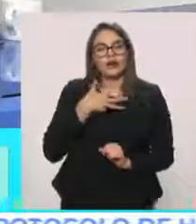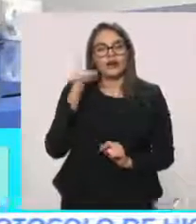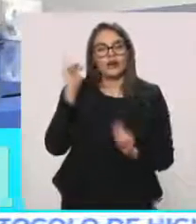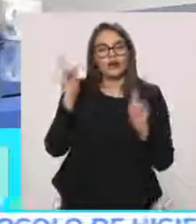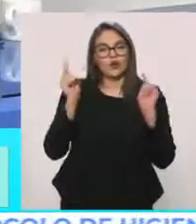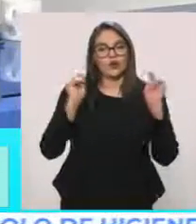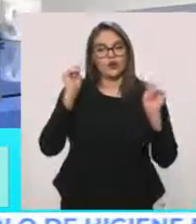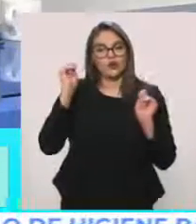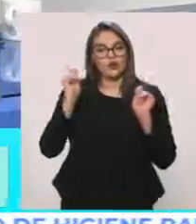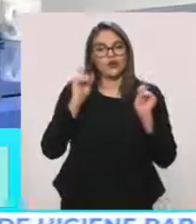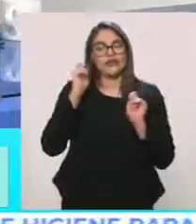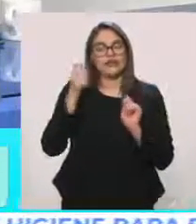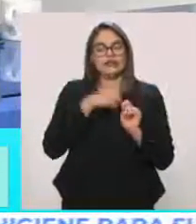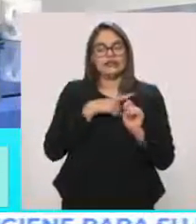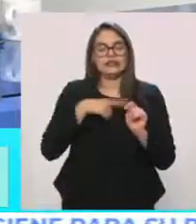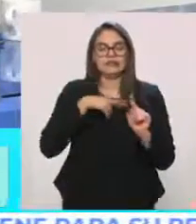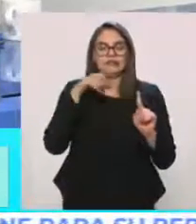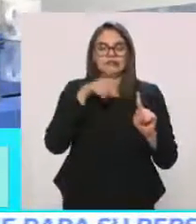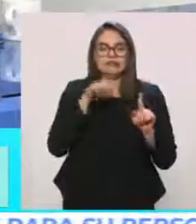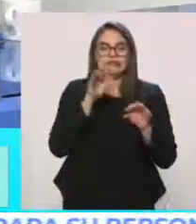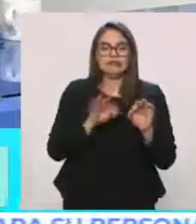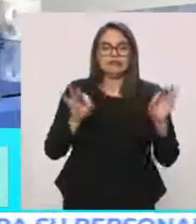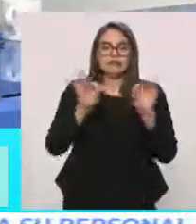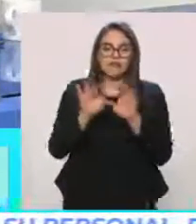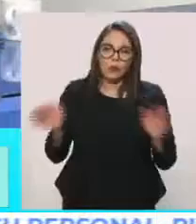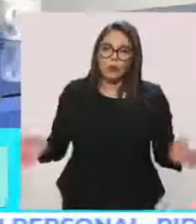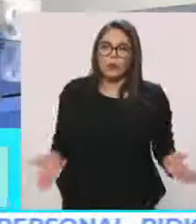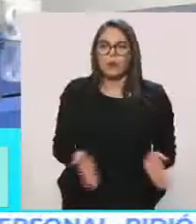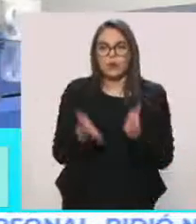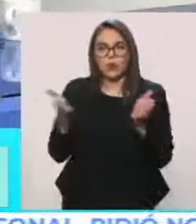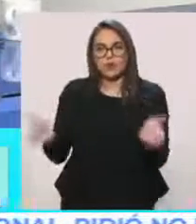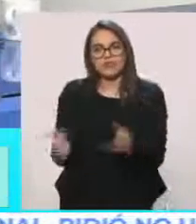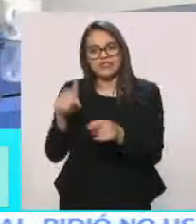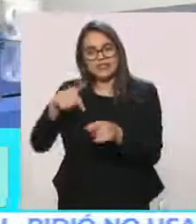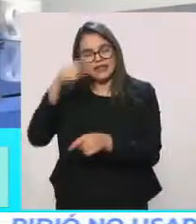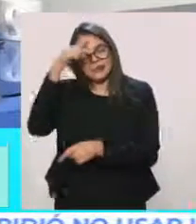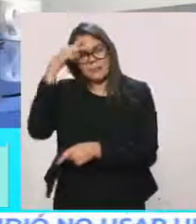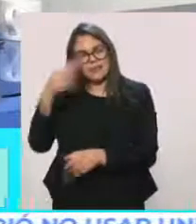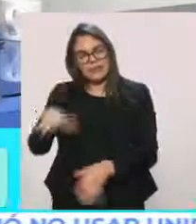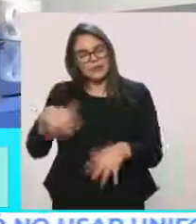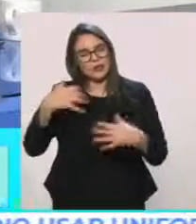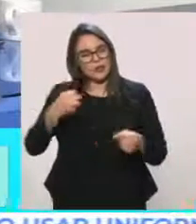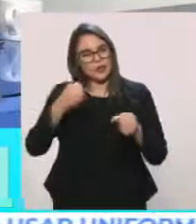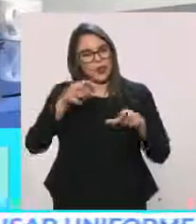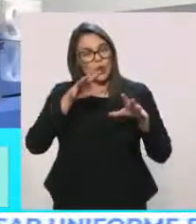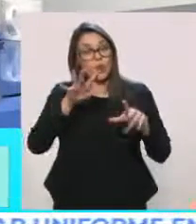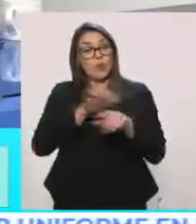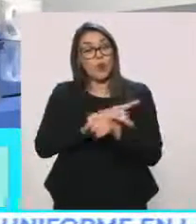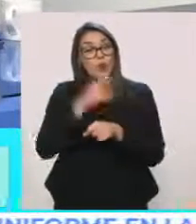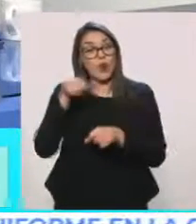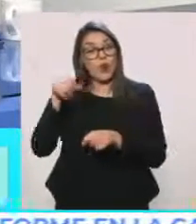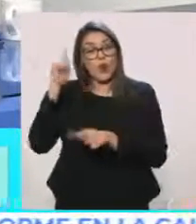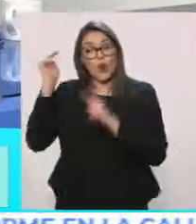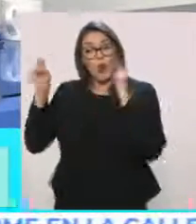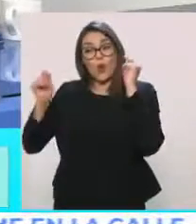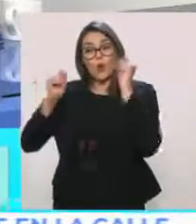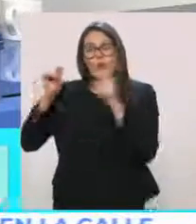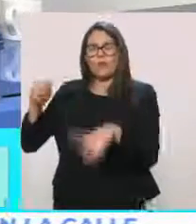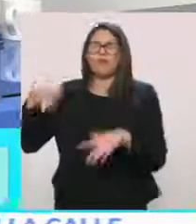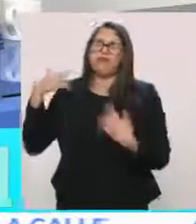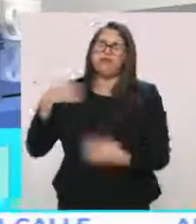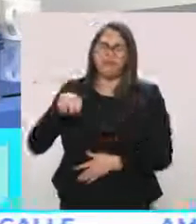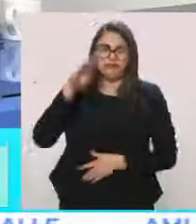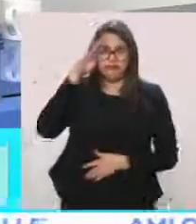la promoción de los atractivos de México, porque el sector turismo ha sido de los más afectados por